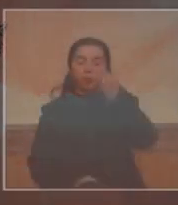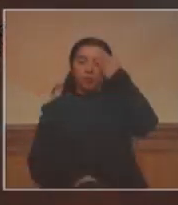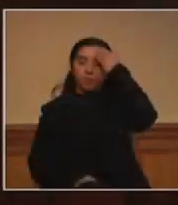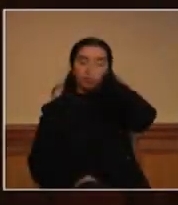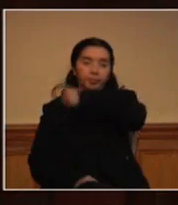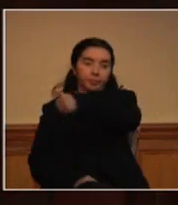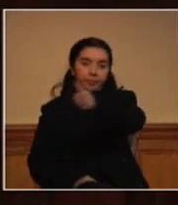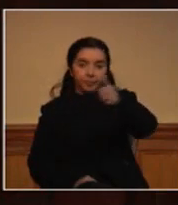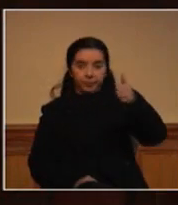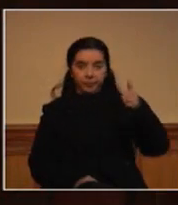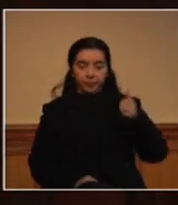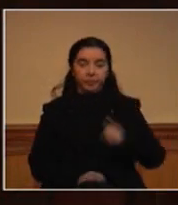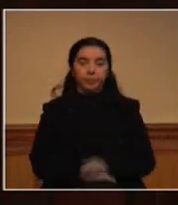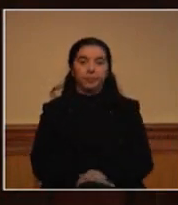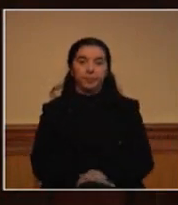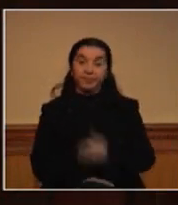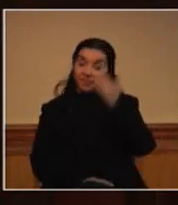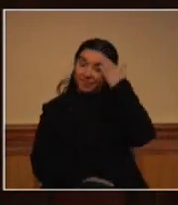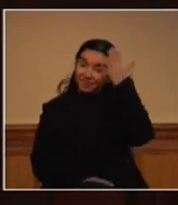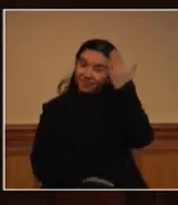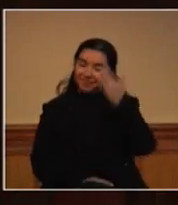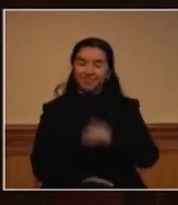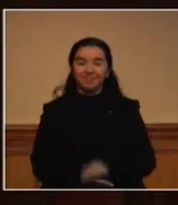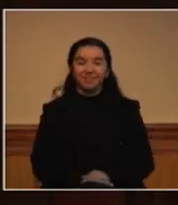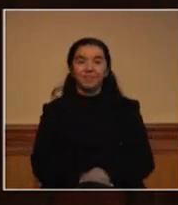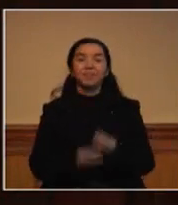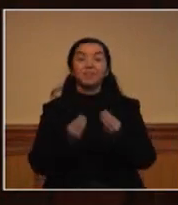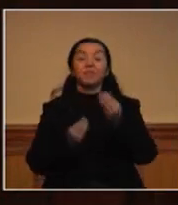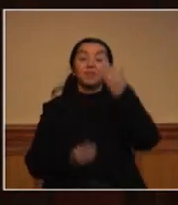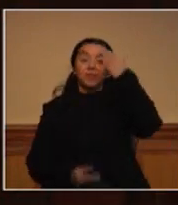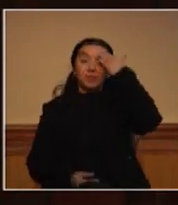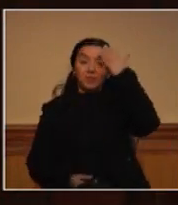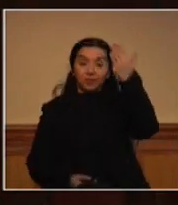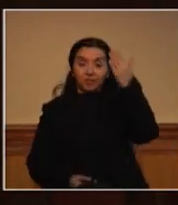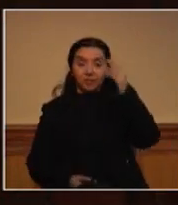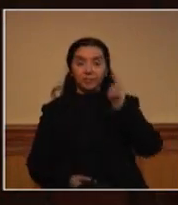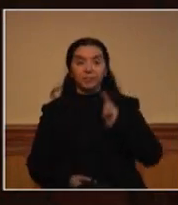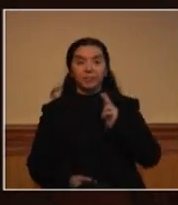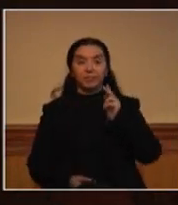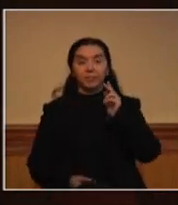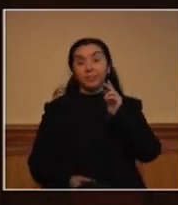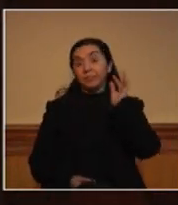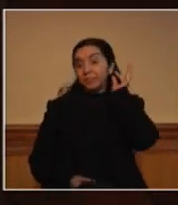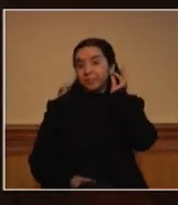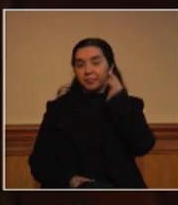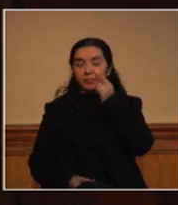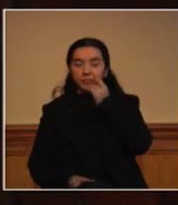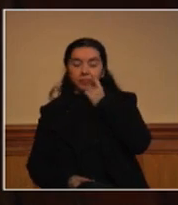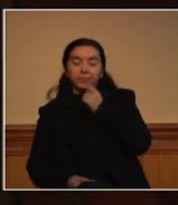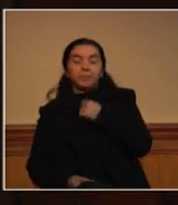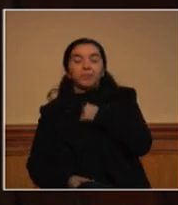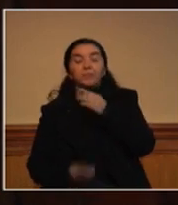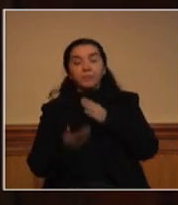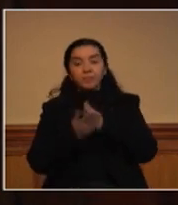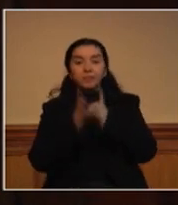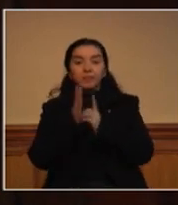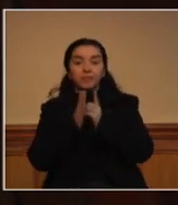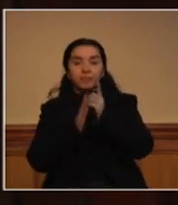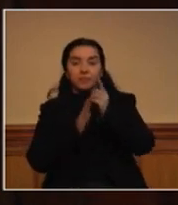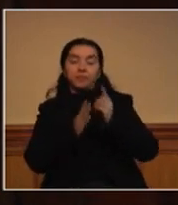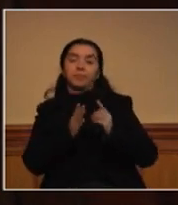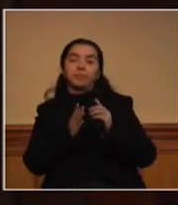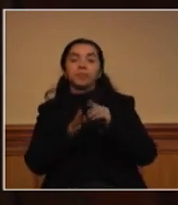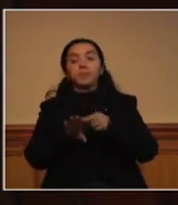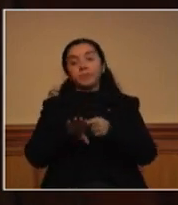A todos. Hola. Buenos días, señoras y señores. El Centro de Desarrollo de Tecnologías de la